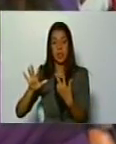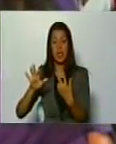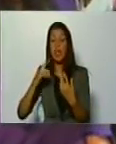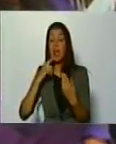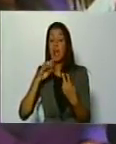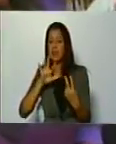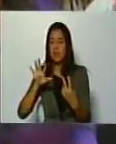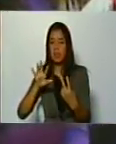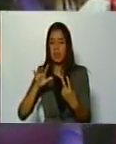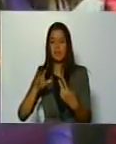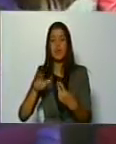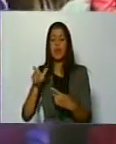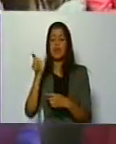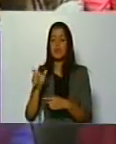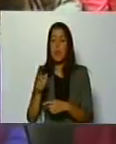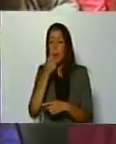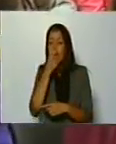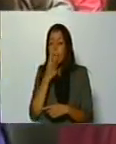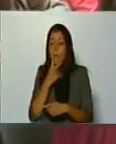se señala al ciudadano